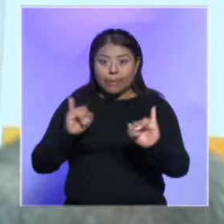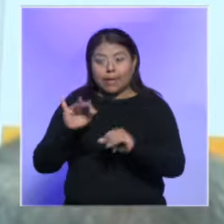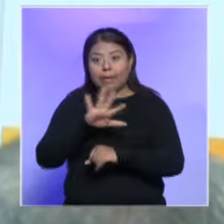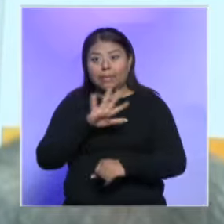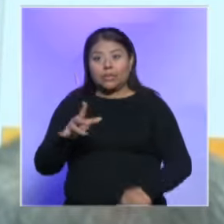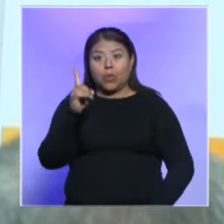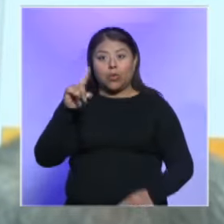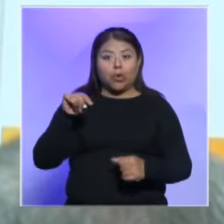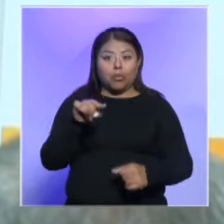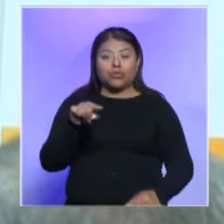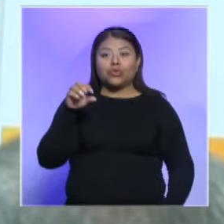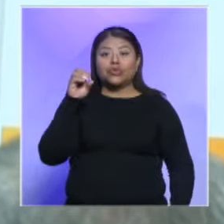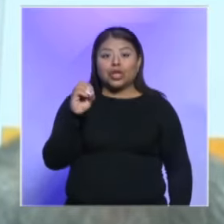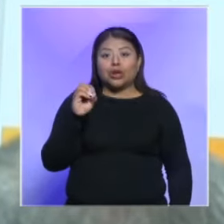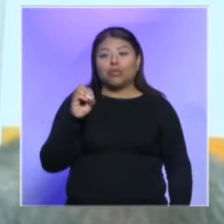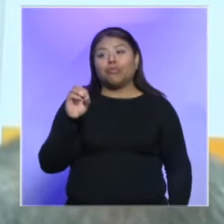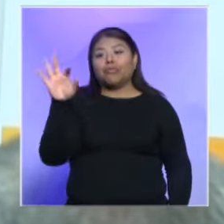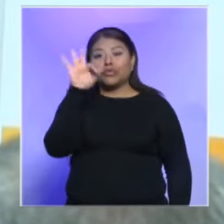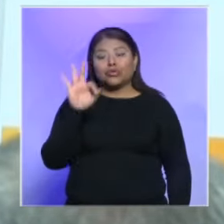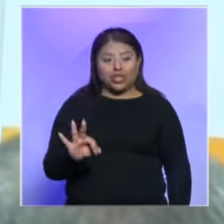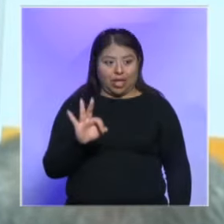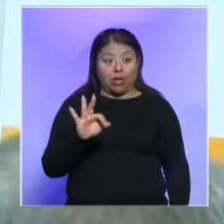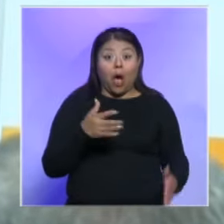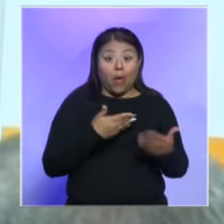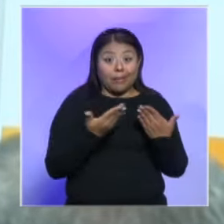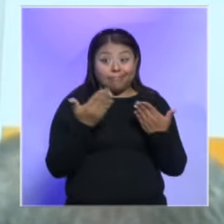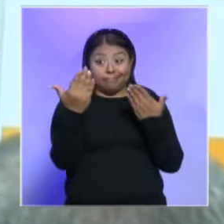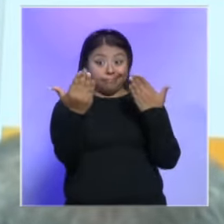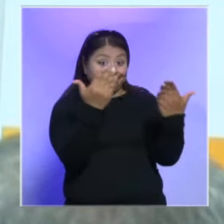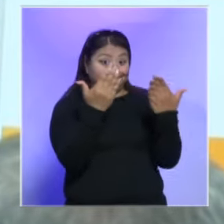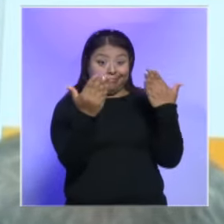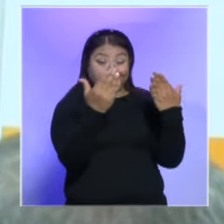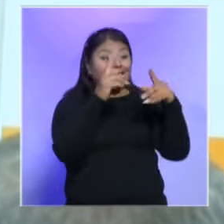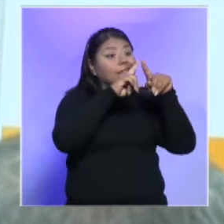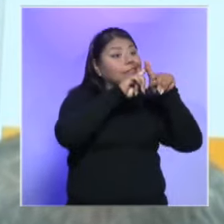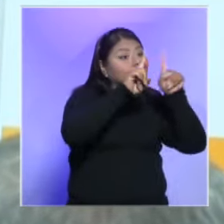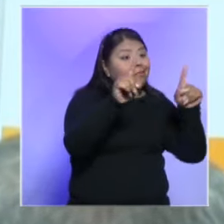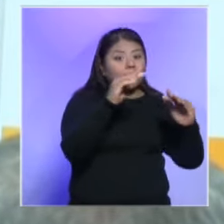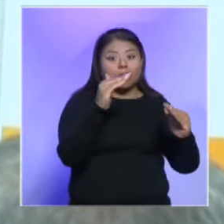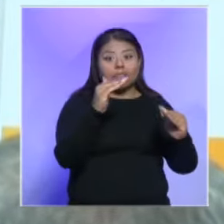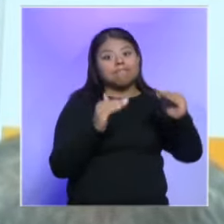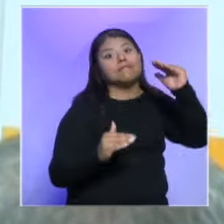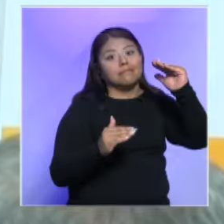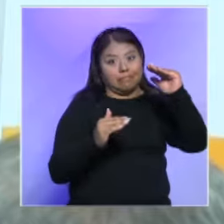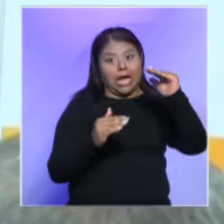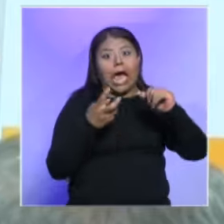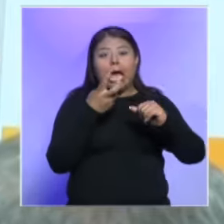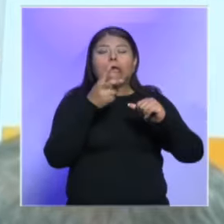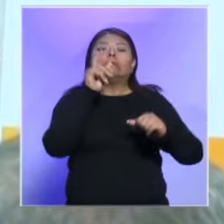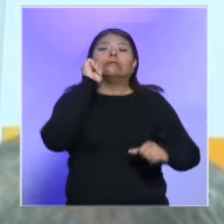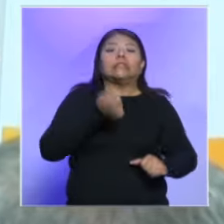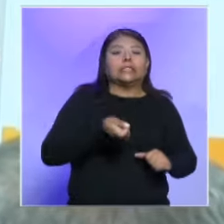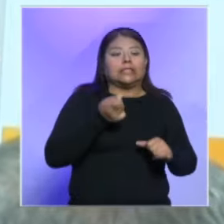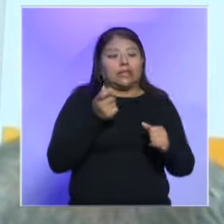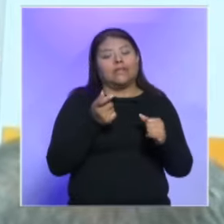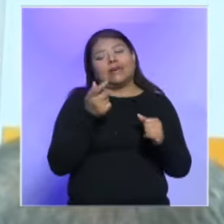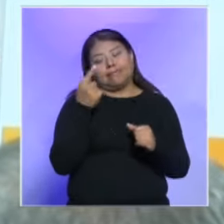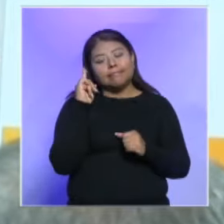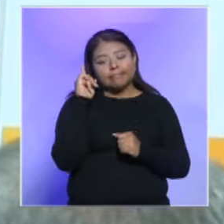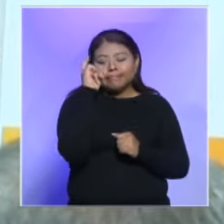incluso el listado más acotado, una diferencia muy importante y que habla de las complicaciones de que